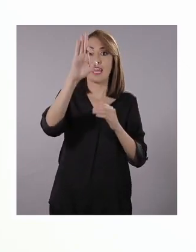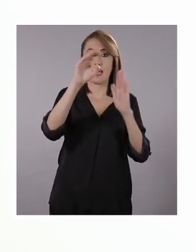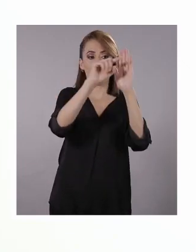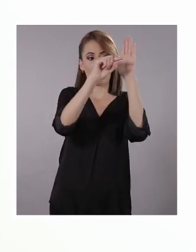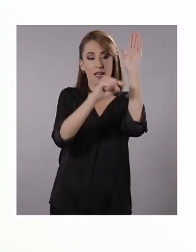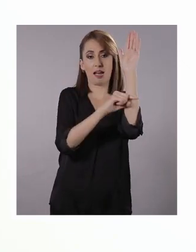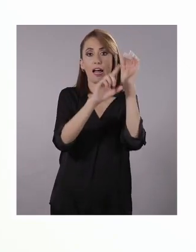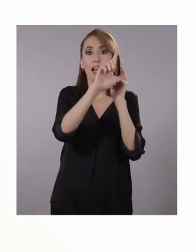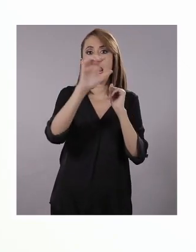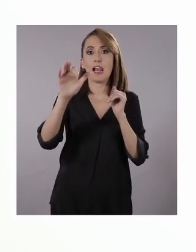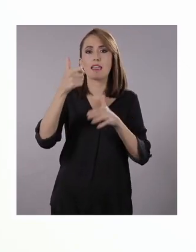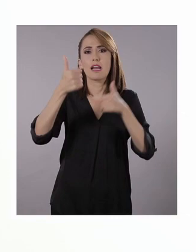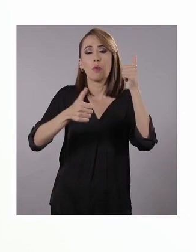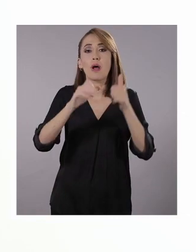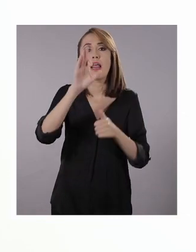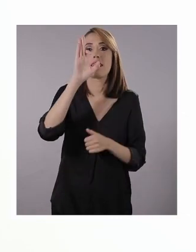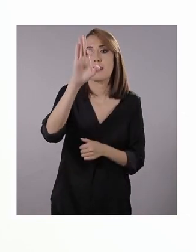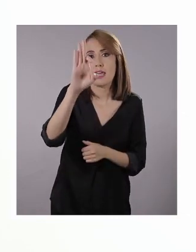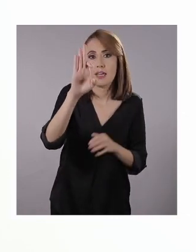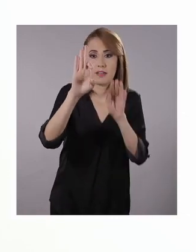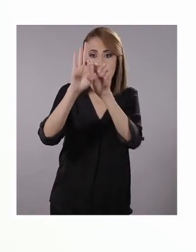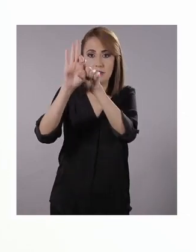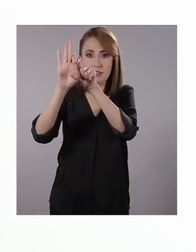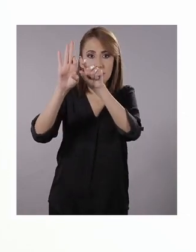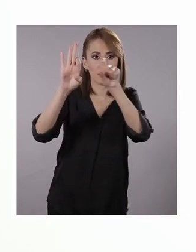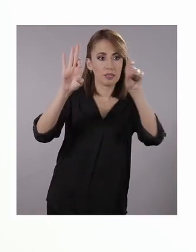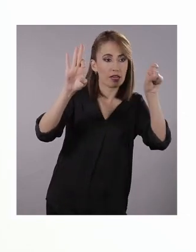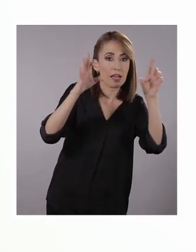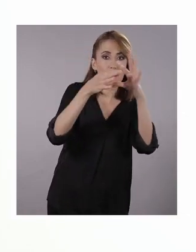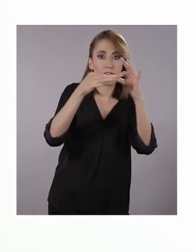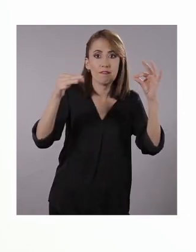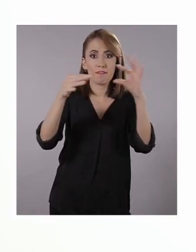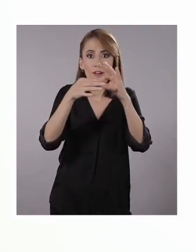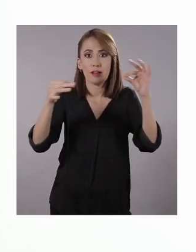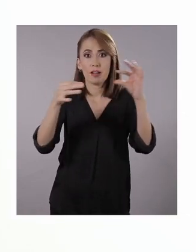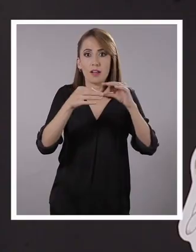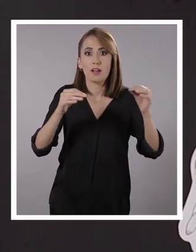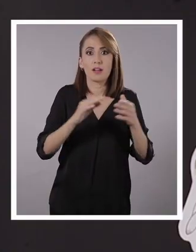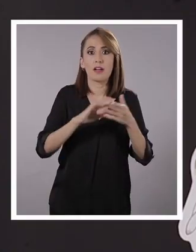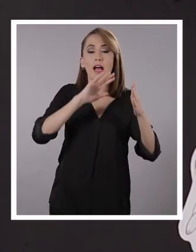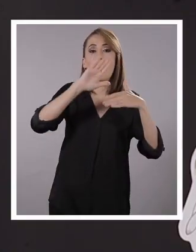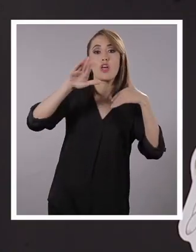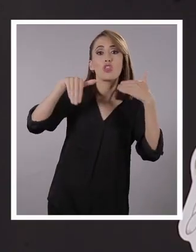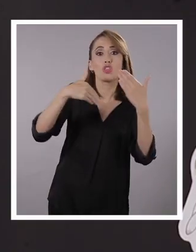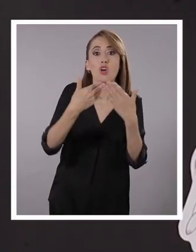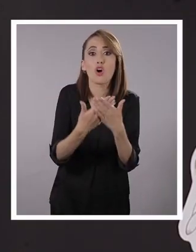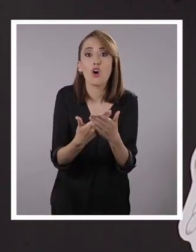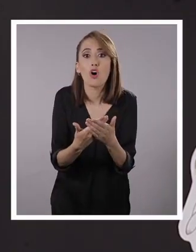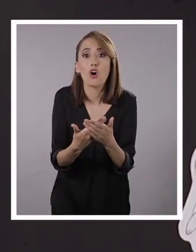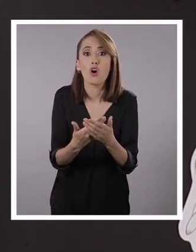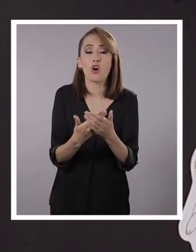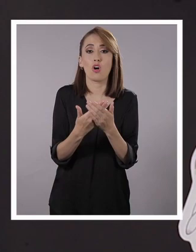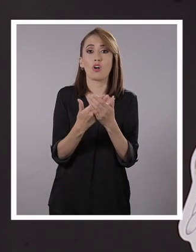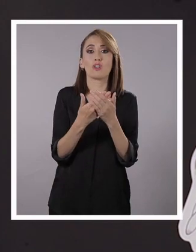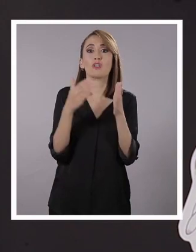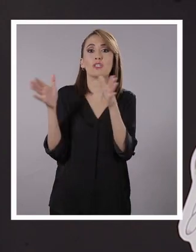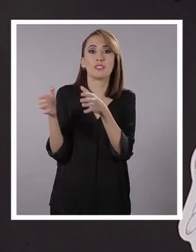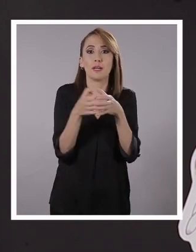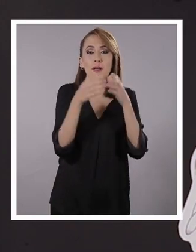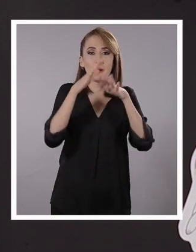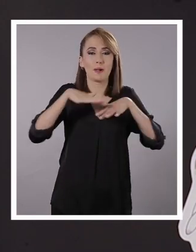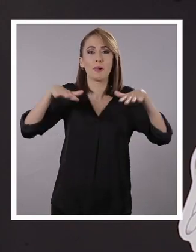Exacto, hemos hablado de higiene. Entonces, amarse es usar correctamente todas...